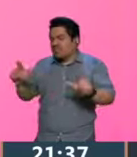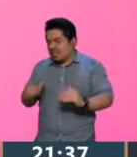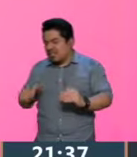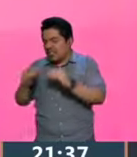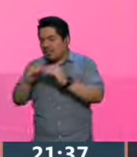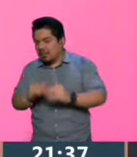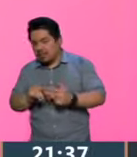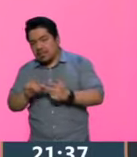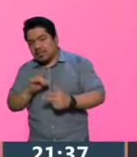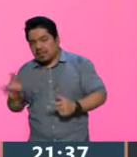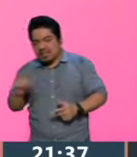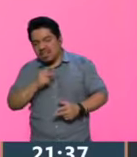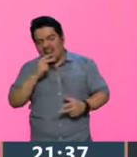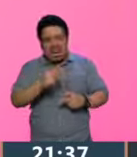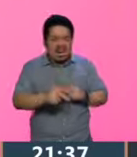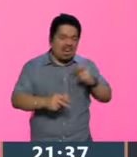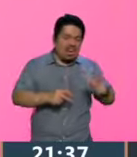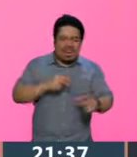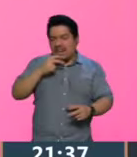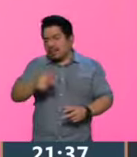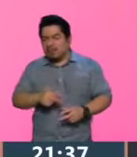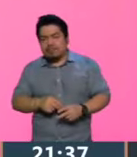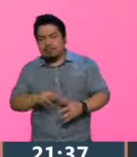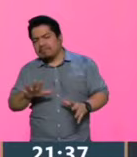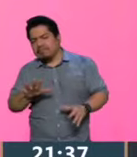derecha gritaba otras cosas, pero se nos olvidó